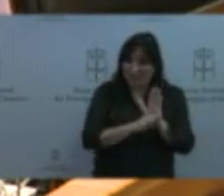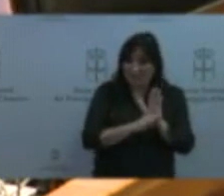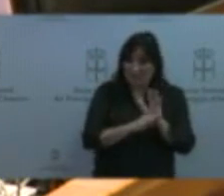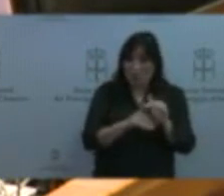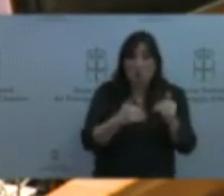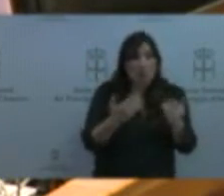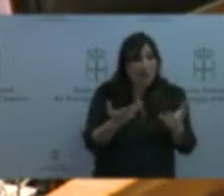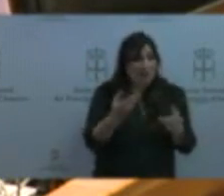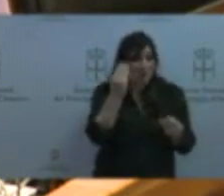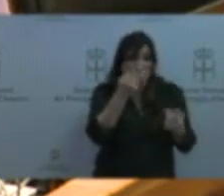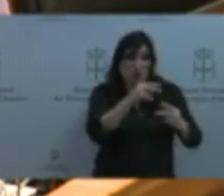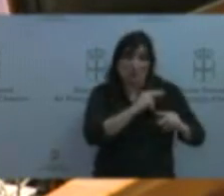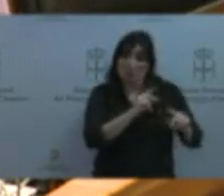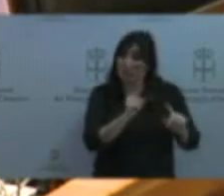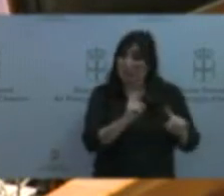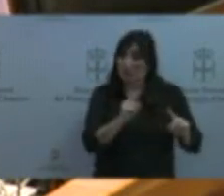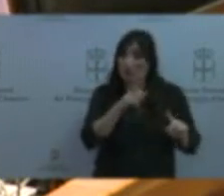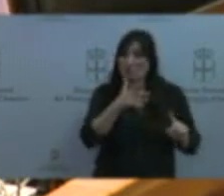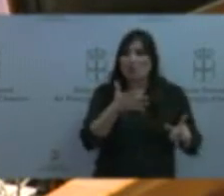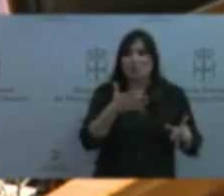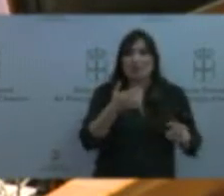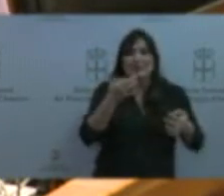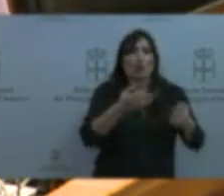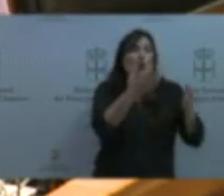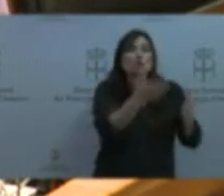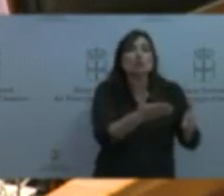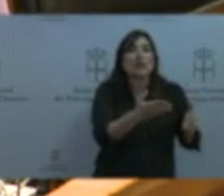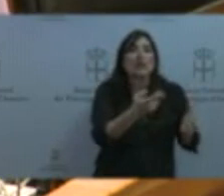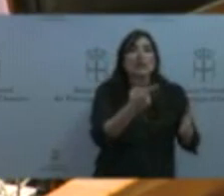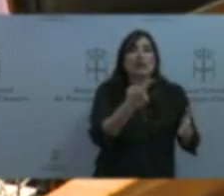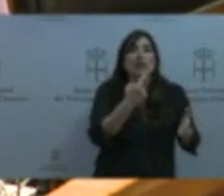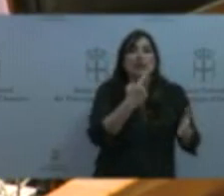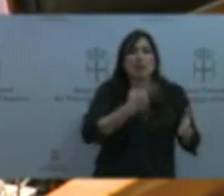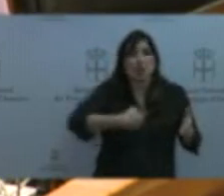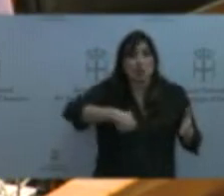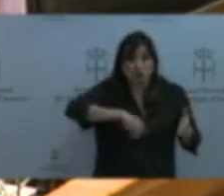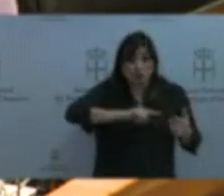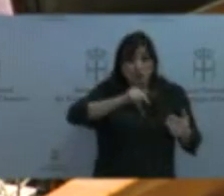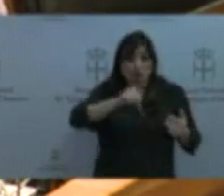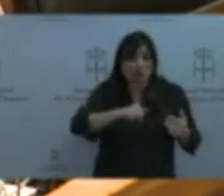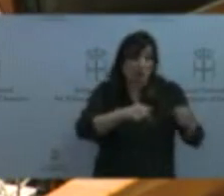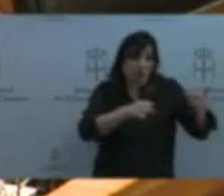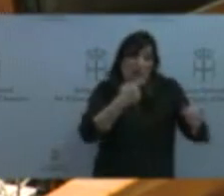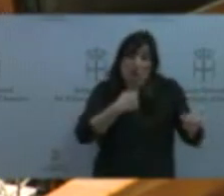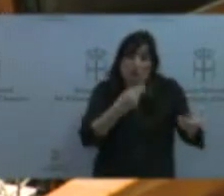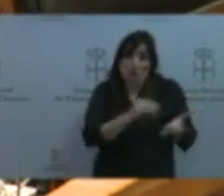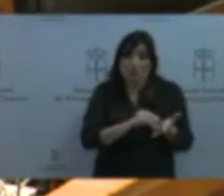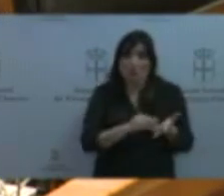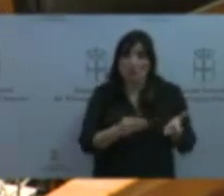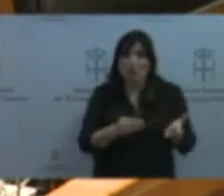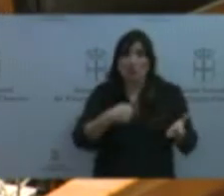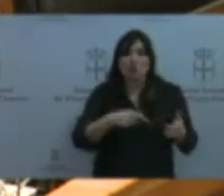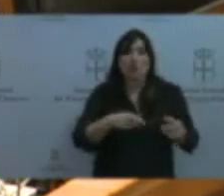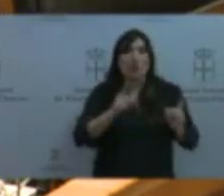que va usted a hablar es que lo único que nosotros nos dedicamos aquí, como ya dijo en otras ocasiones, es a agitar basura, aunque de lo que estemos